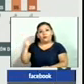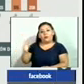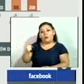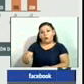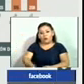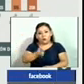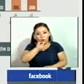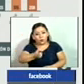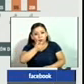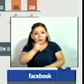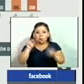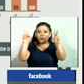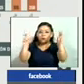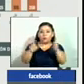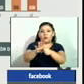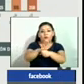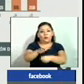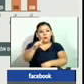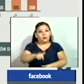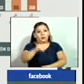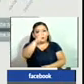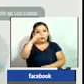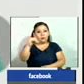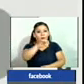casos de COVID-19 en El Salvador.